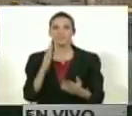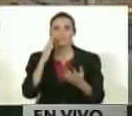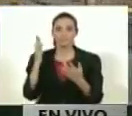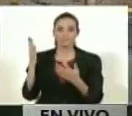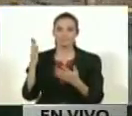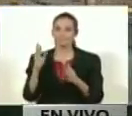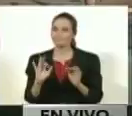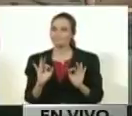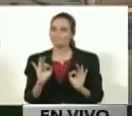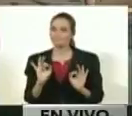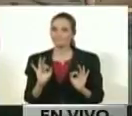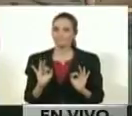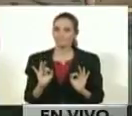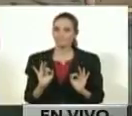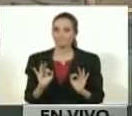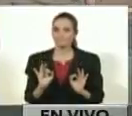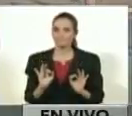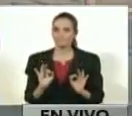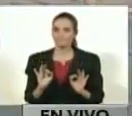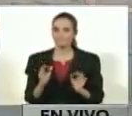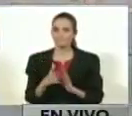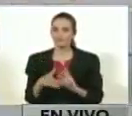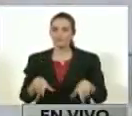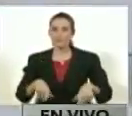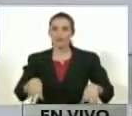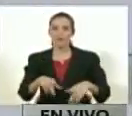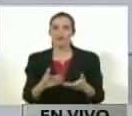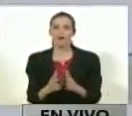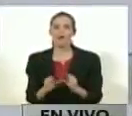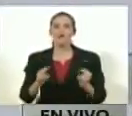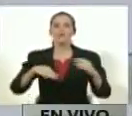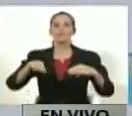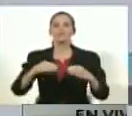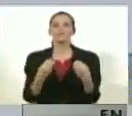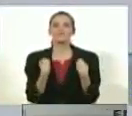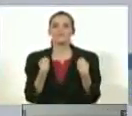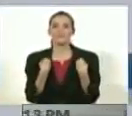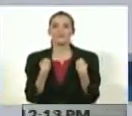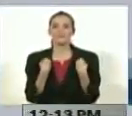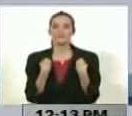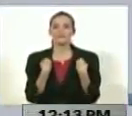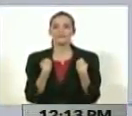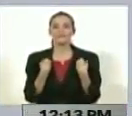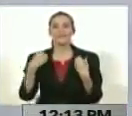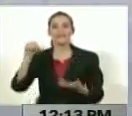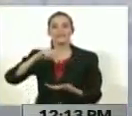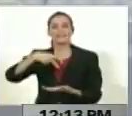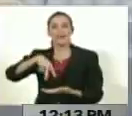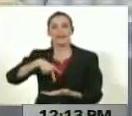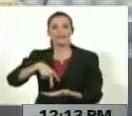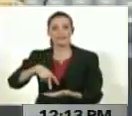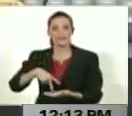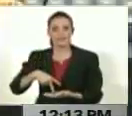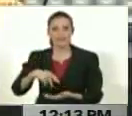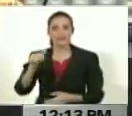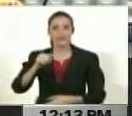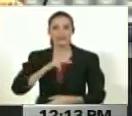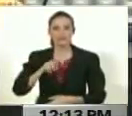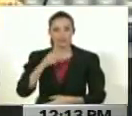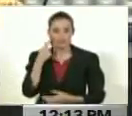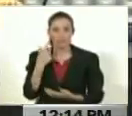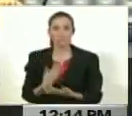una especie de catedral o de museo viviente, ¿verdad? De la salsa. Por aquí nosotros